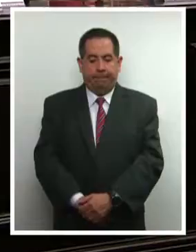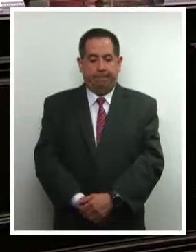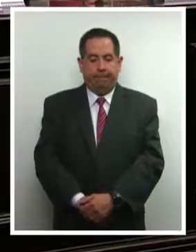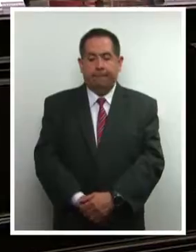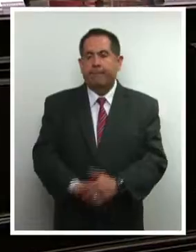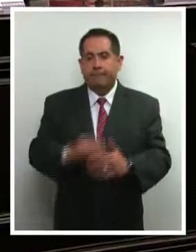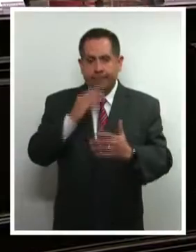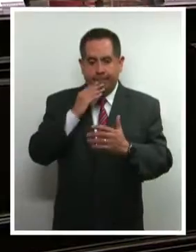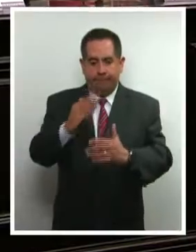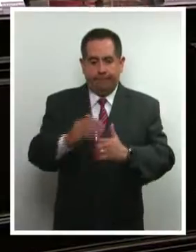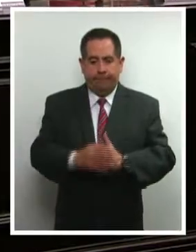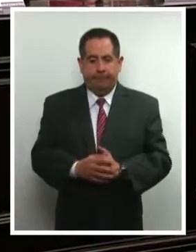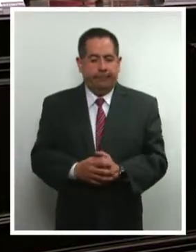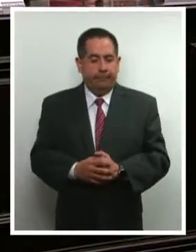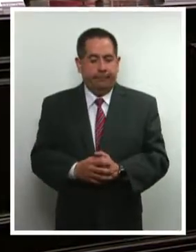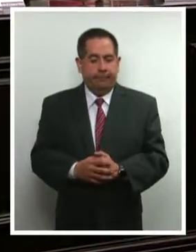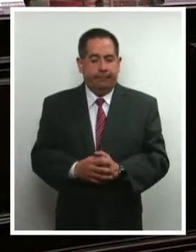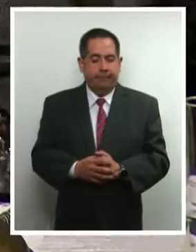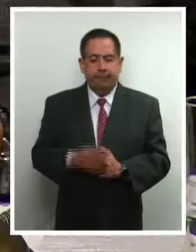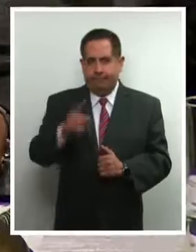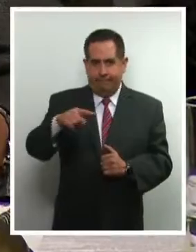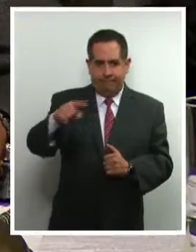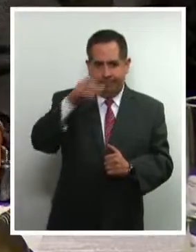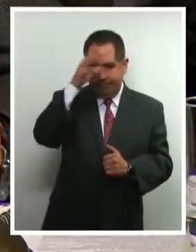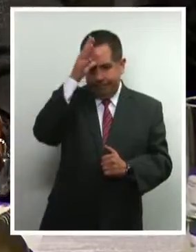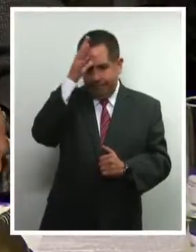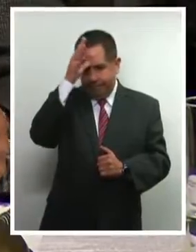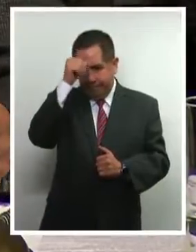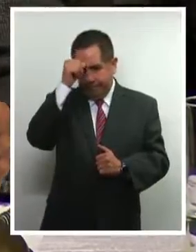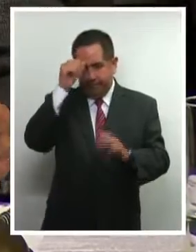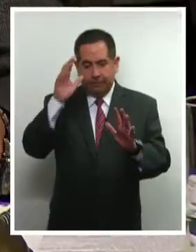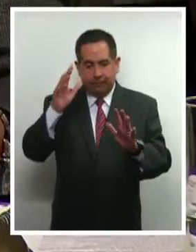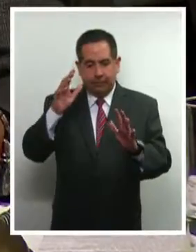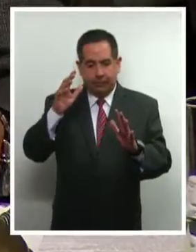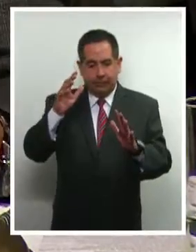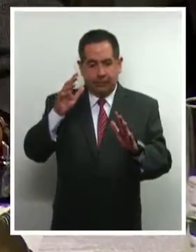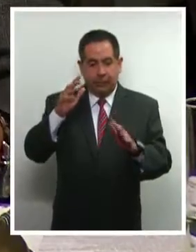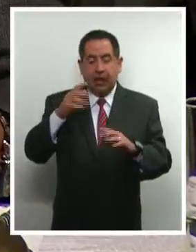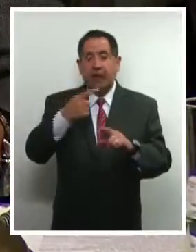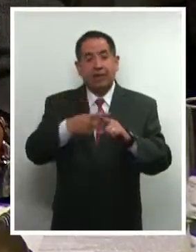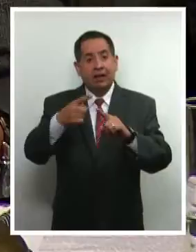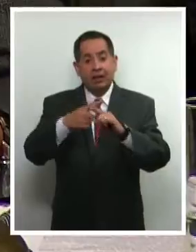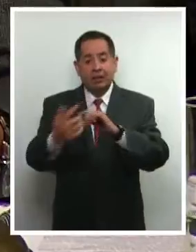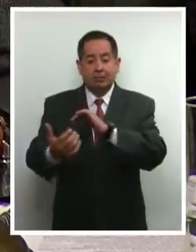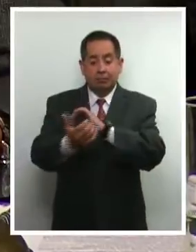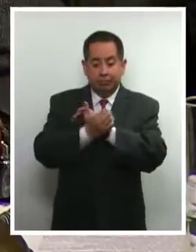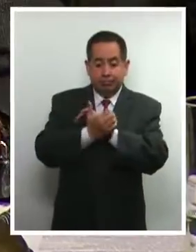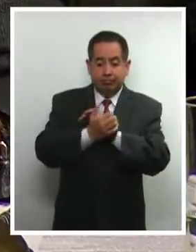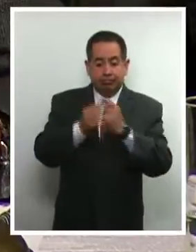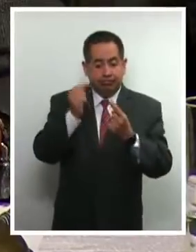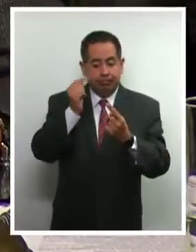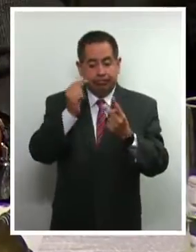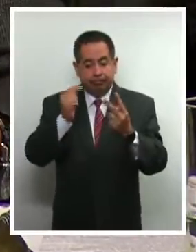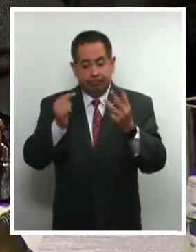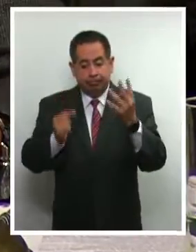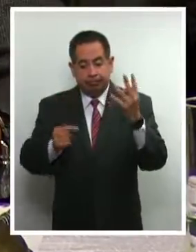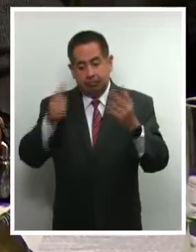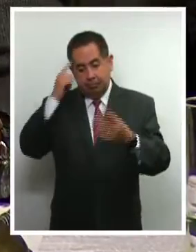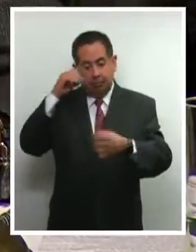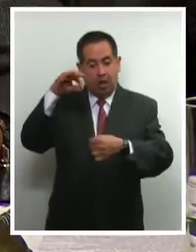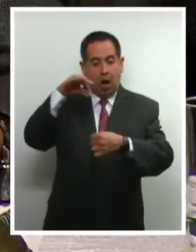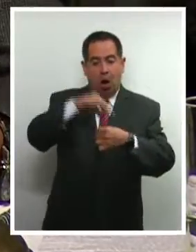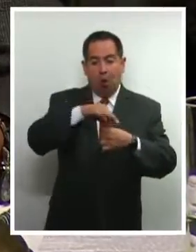Muy bien, vamos a ponernos de acuerdo porque tenemos varias solicitudes para realizar